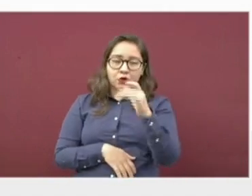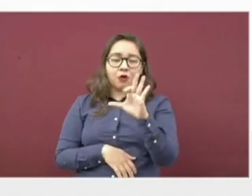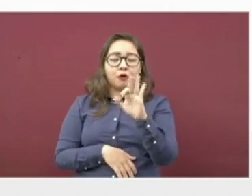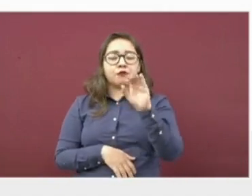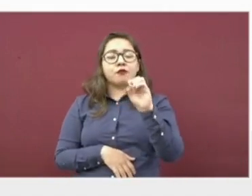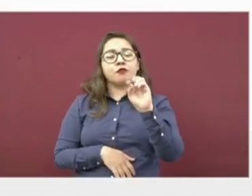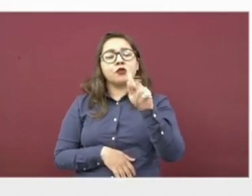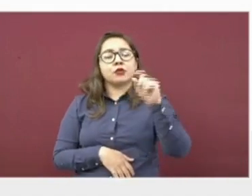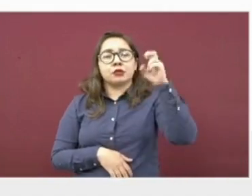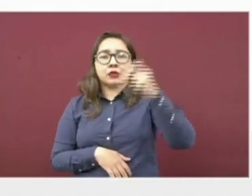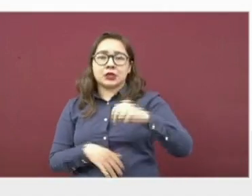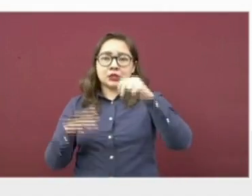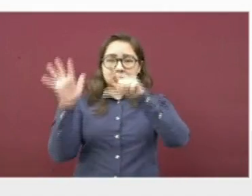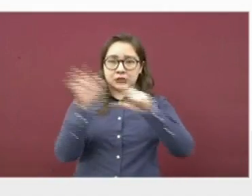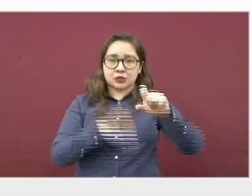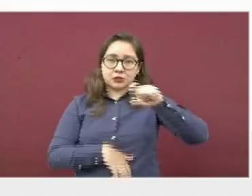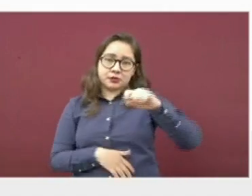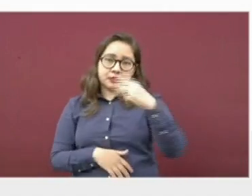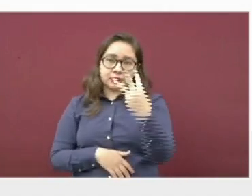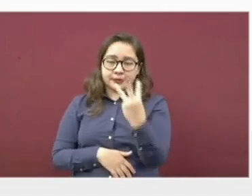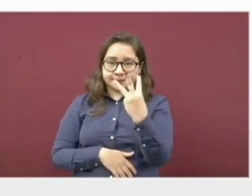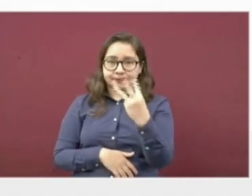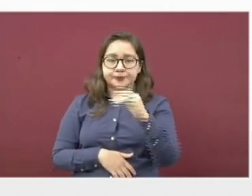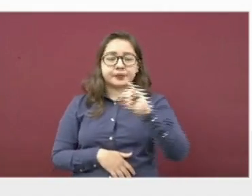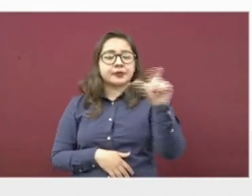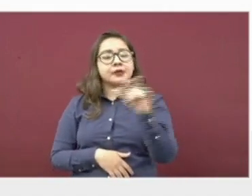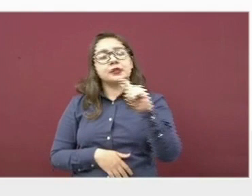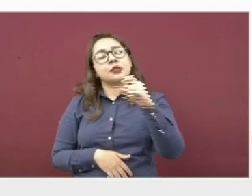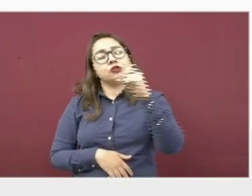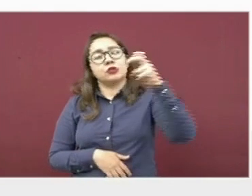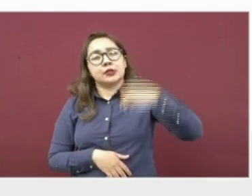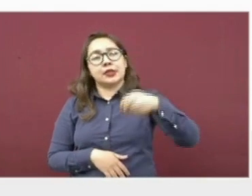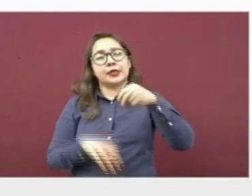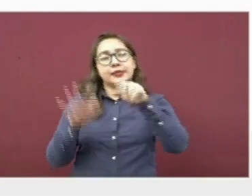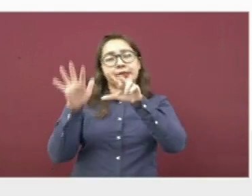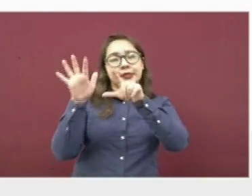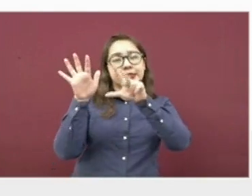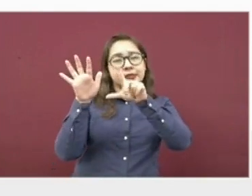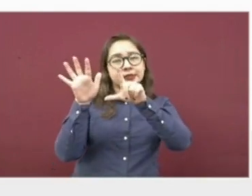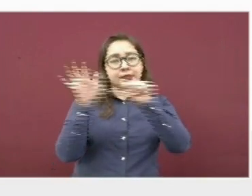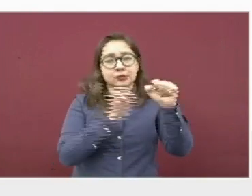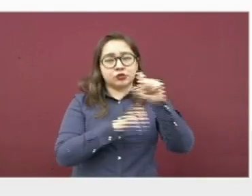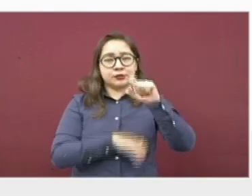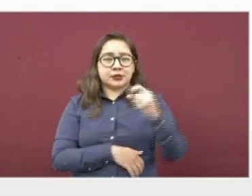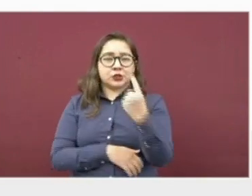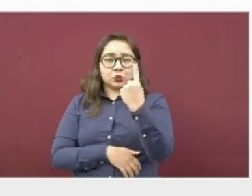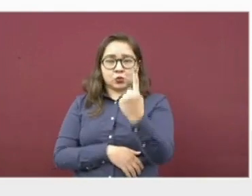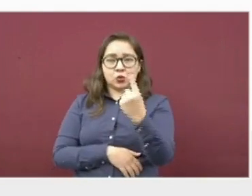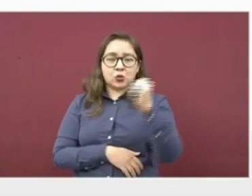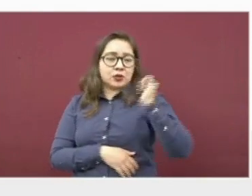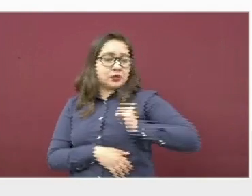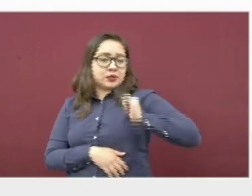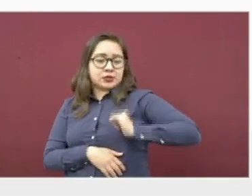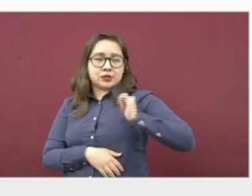Fortín, 723. Iztaccíhuatlán, 621. La